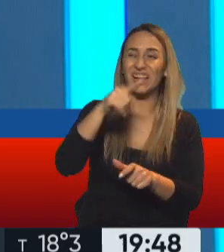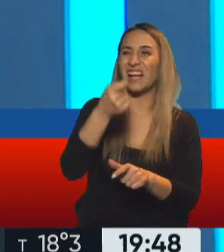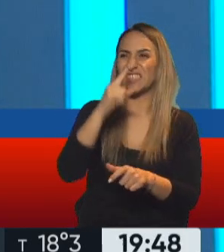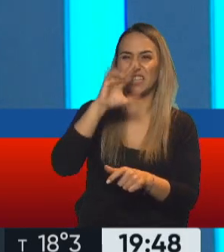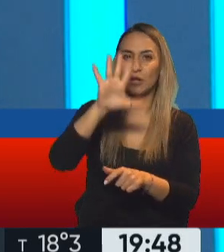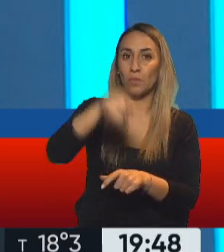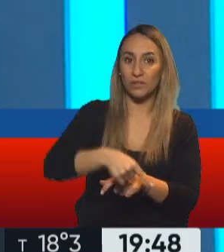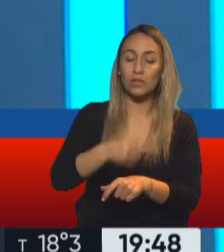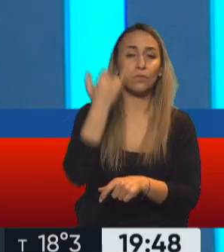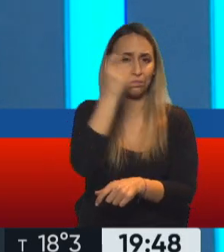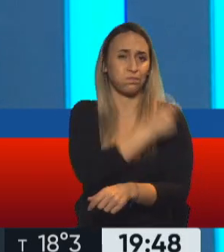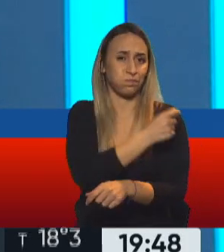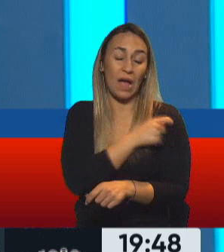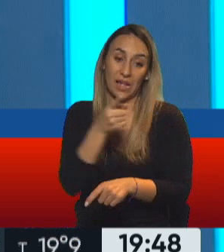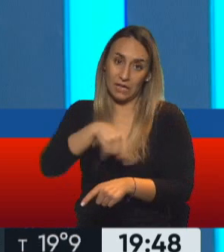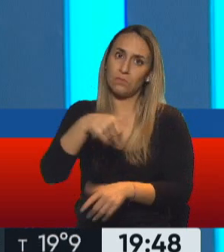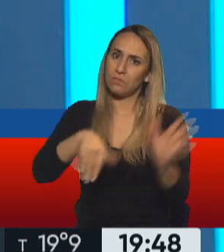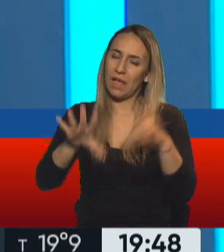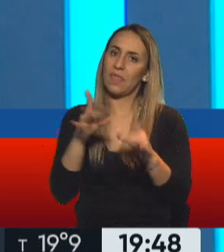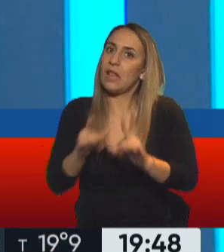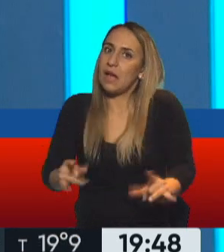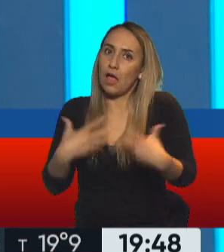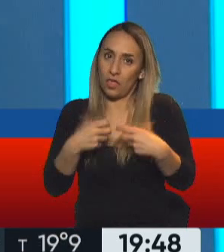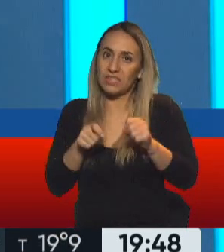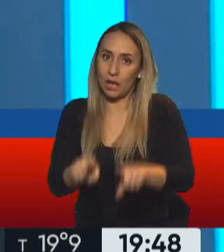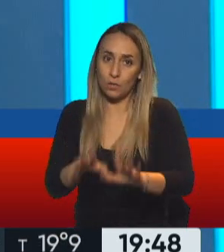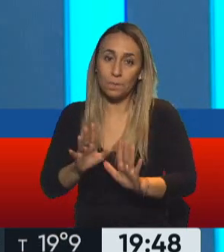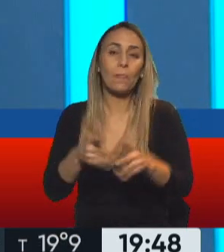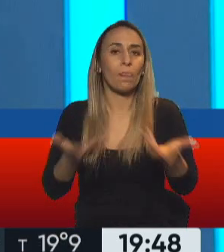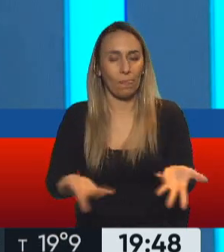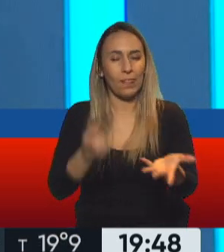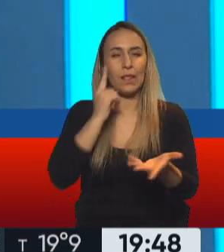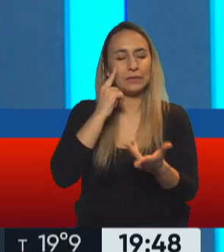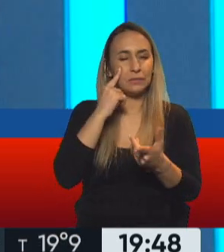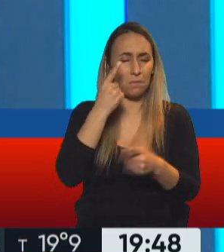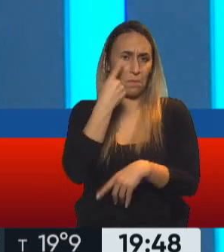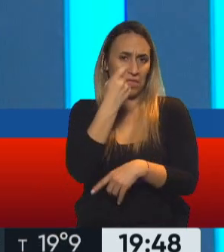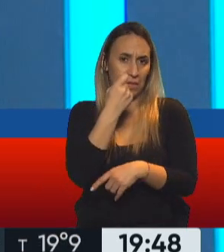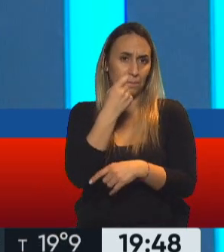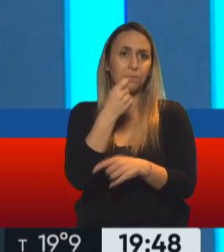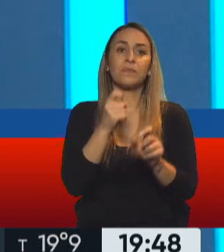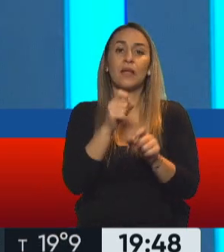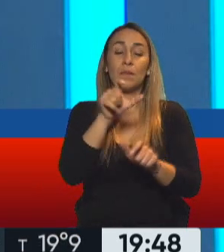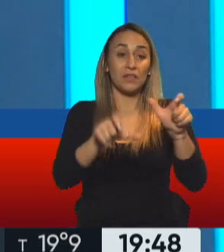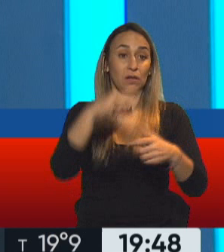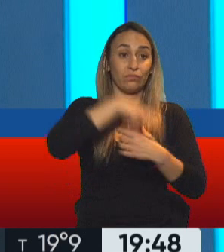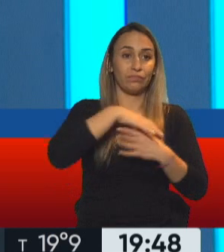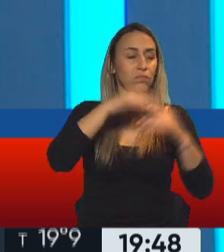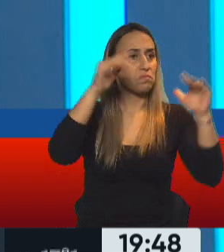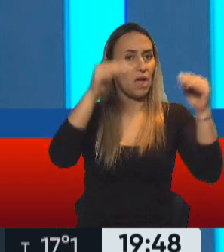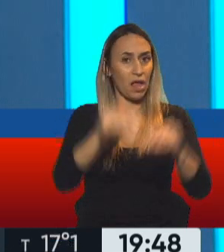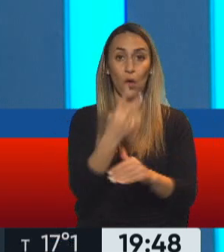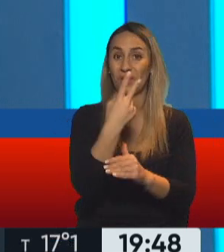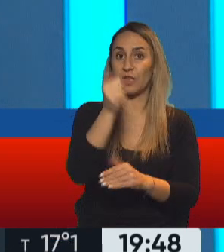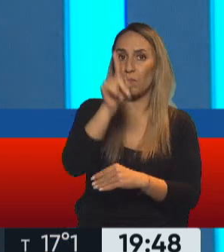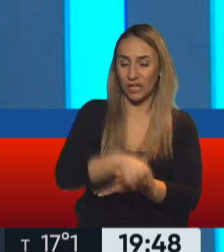de la población, que son los que más riesgo tienen con la segunda dosis. Con lo cual estamos viendo una caída de casos muy grande. Tenemos un 26% de caída esta